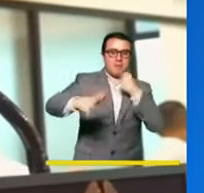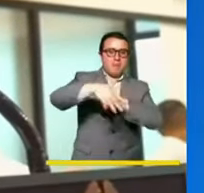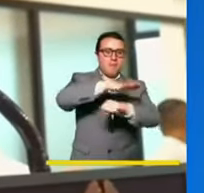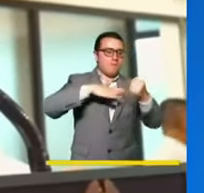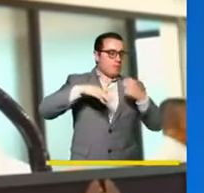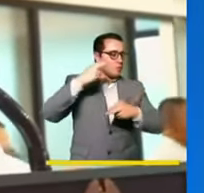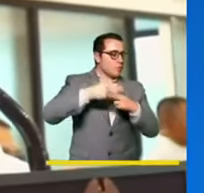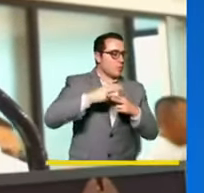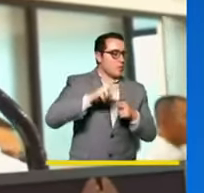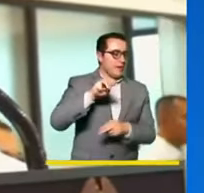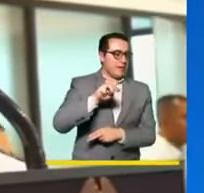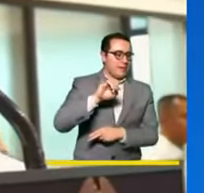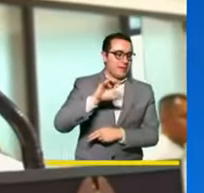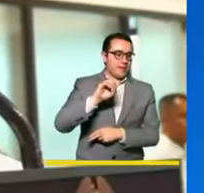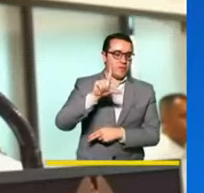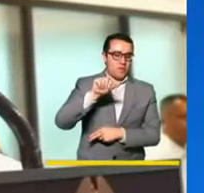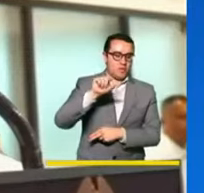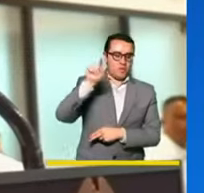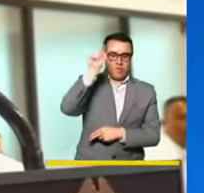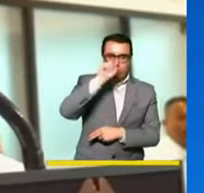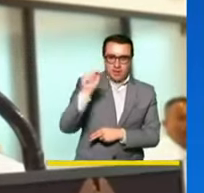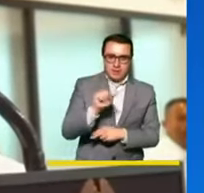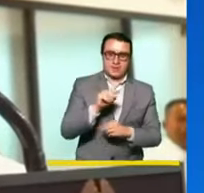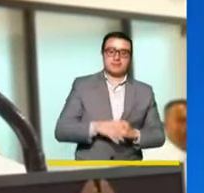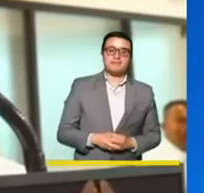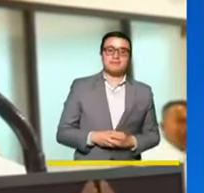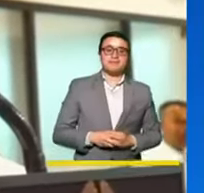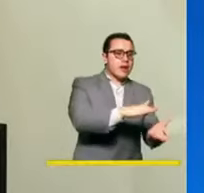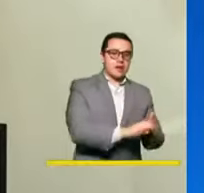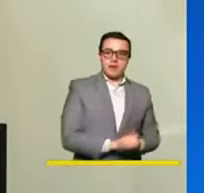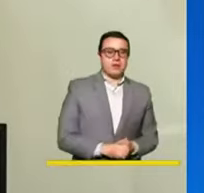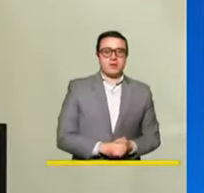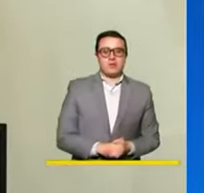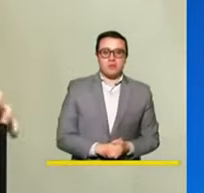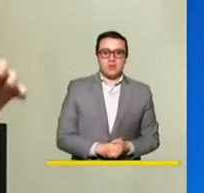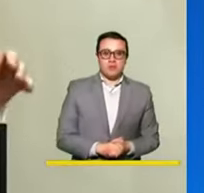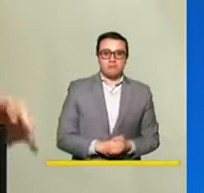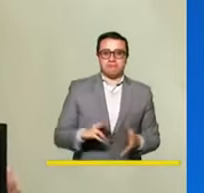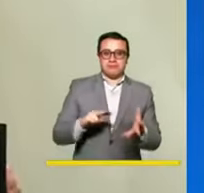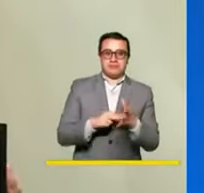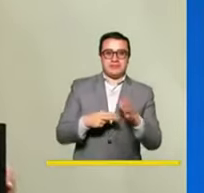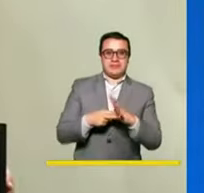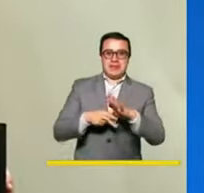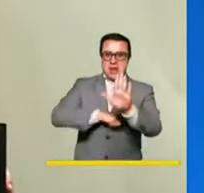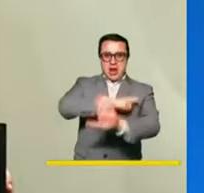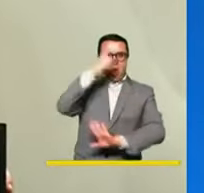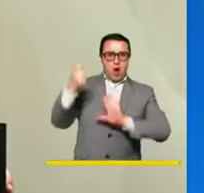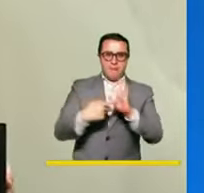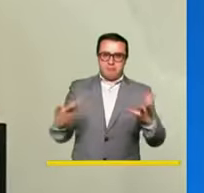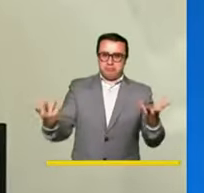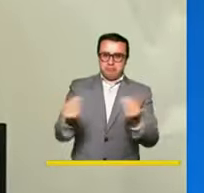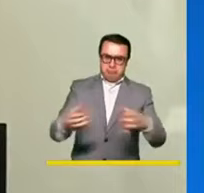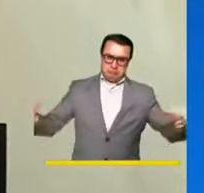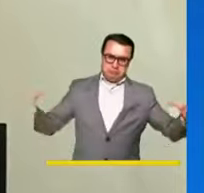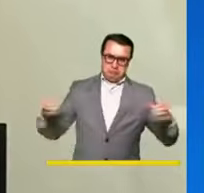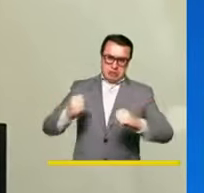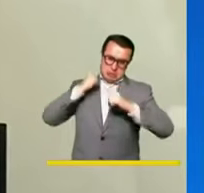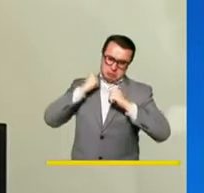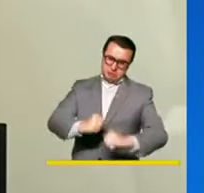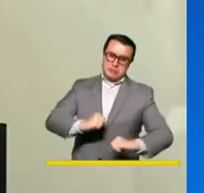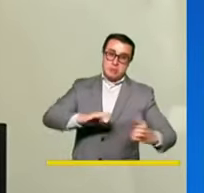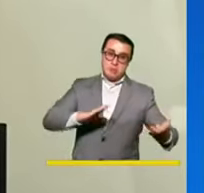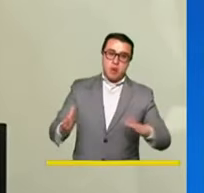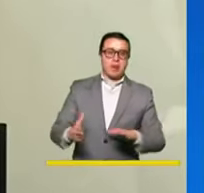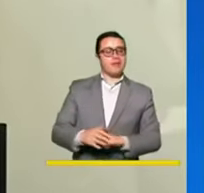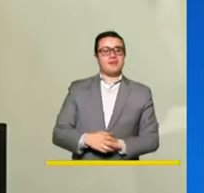del presidente Gaviria toda la la estrategia política para sacar adelante la reforma de la constitución del 91 y en